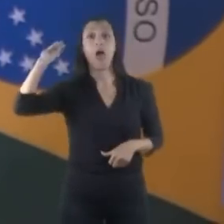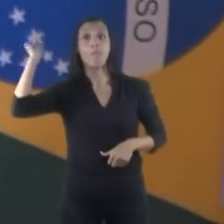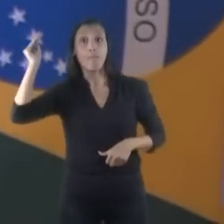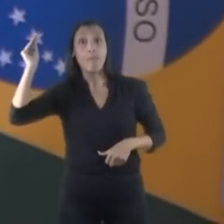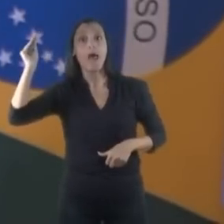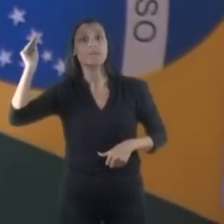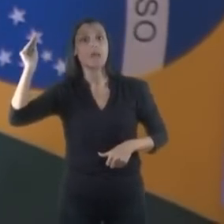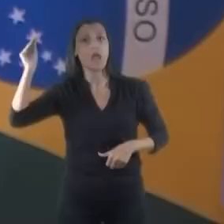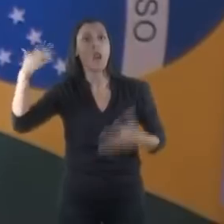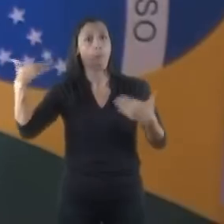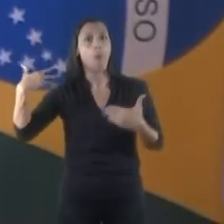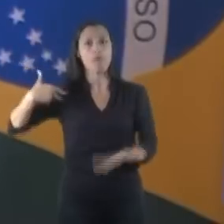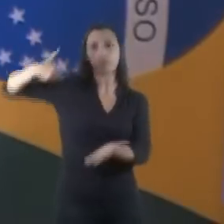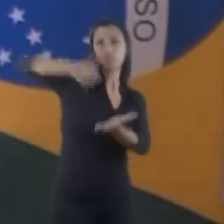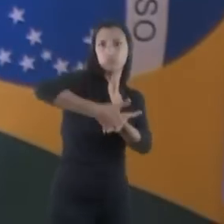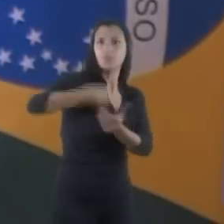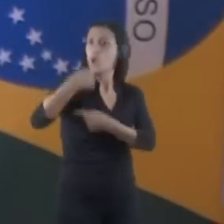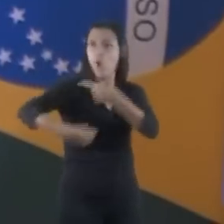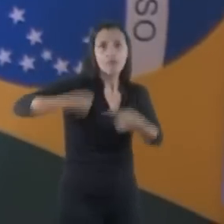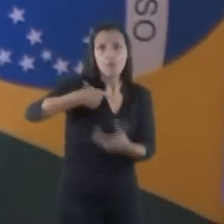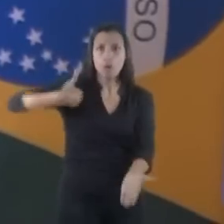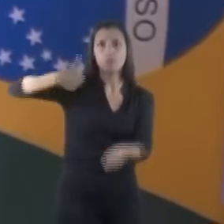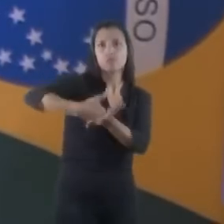modo favorecer esos créditos.